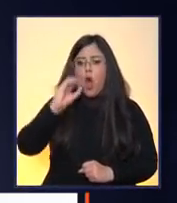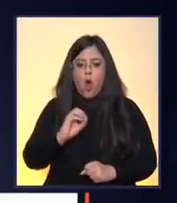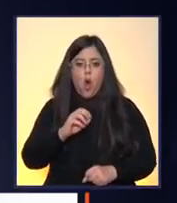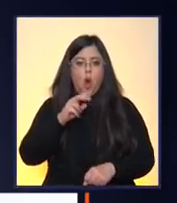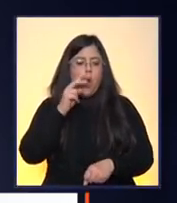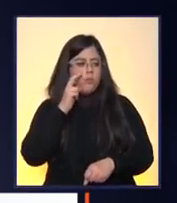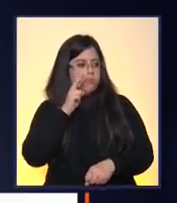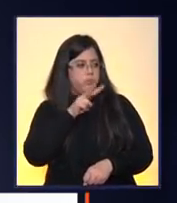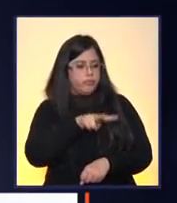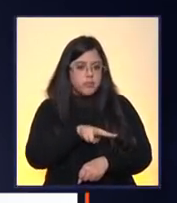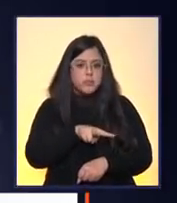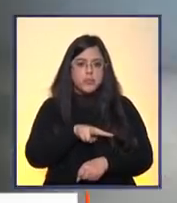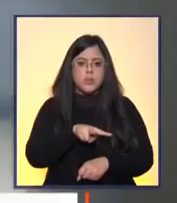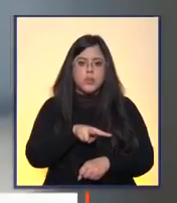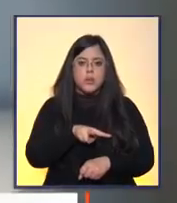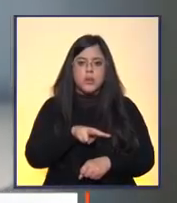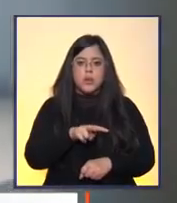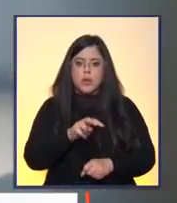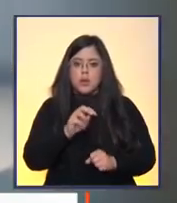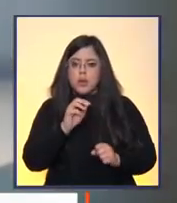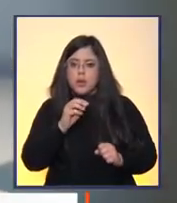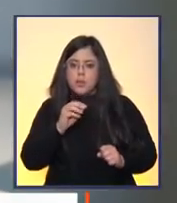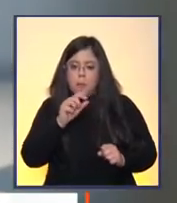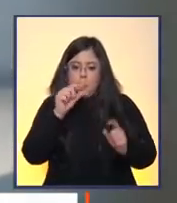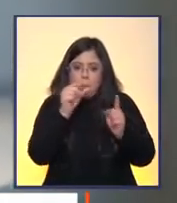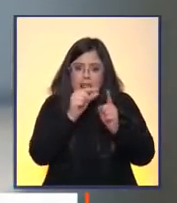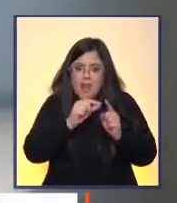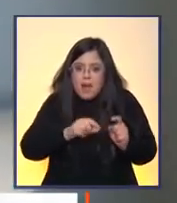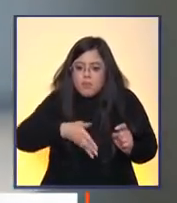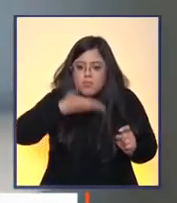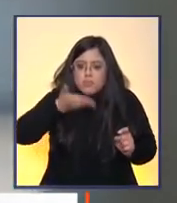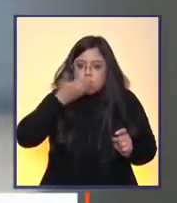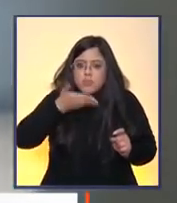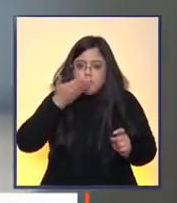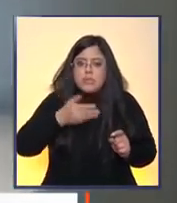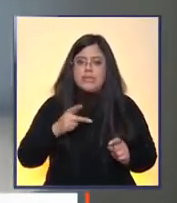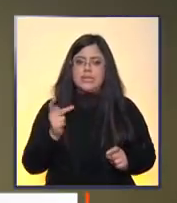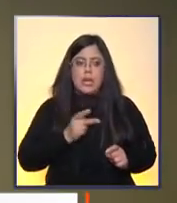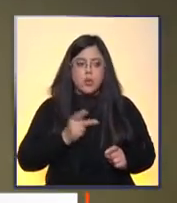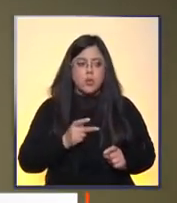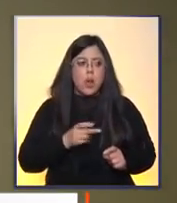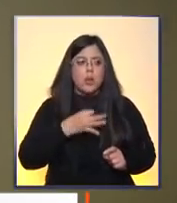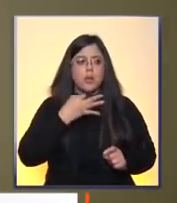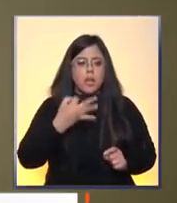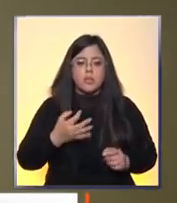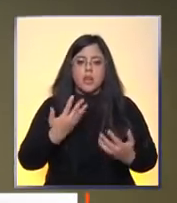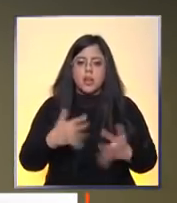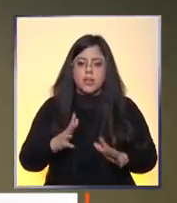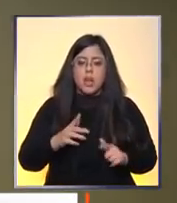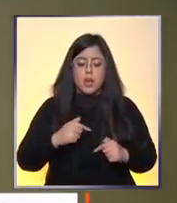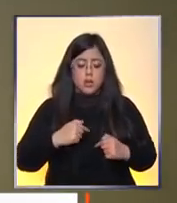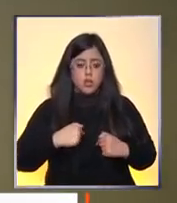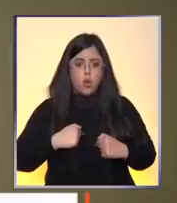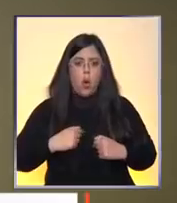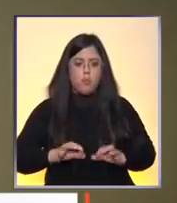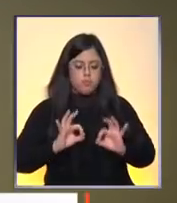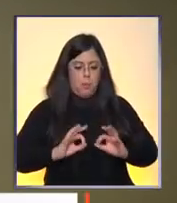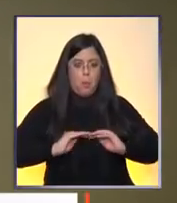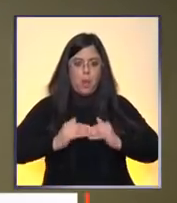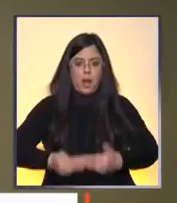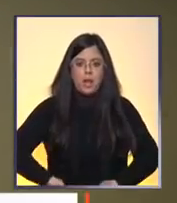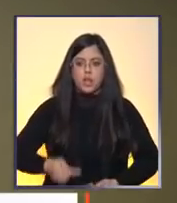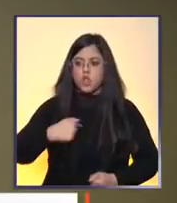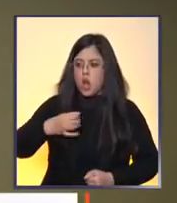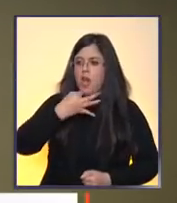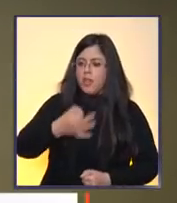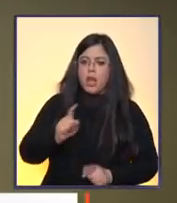comentarios de contenido sexual. Me dijo que tenía una buena matriz para tener un bebé y le contesté que no, porque estaba estudiando.